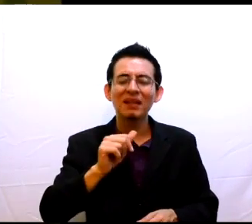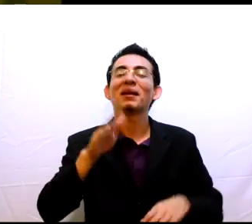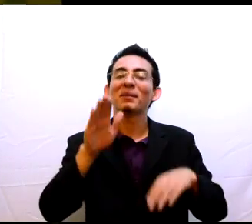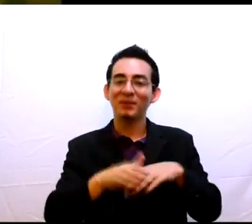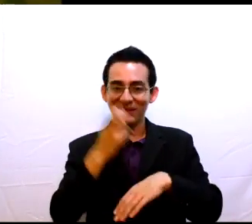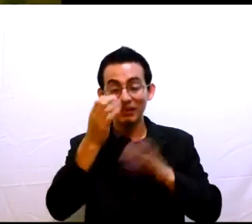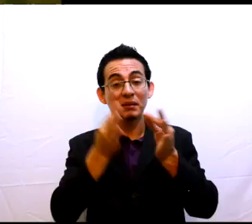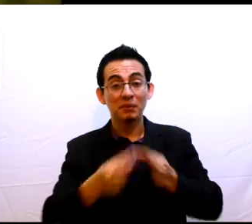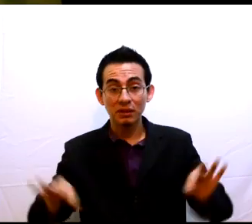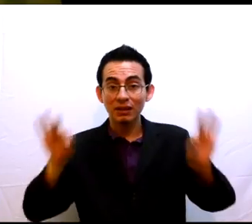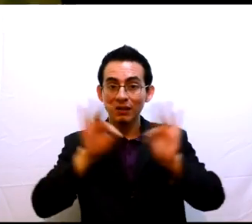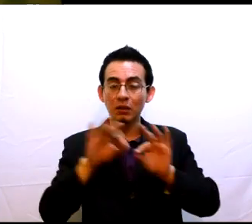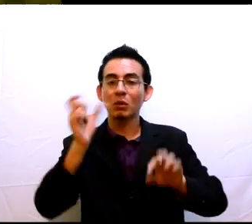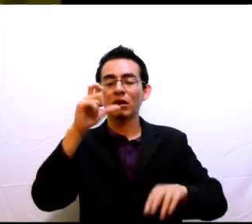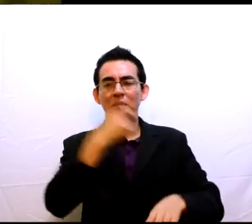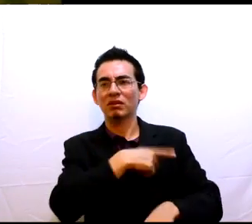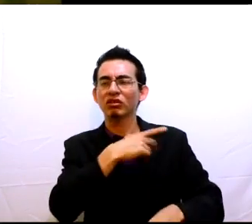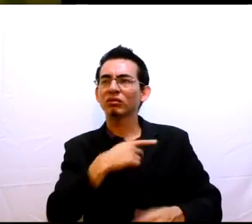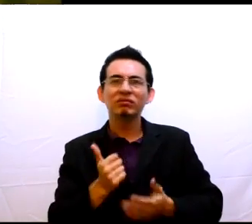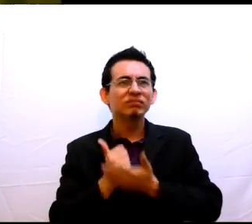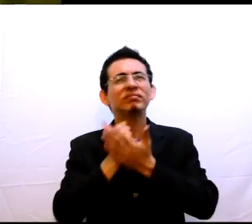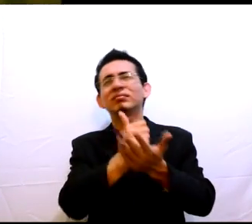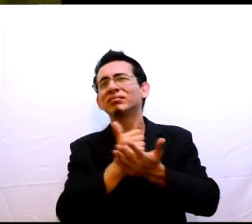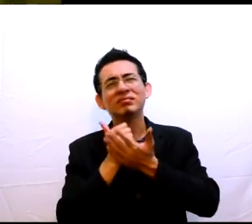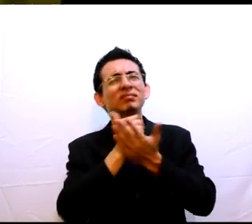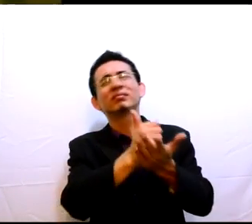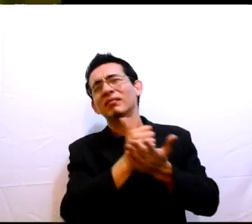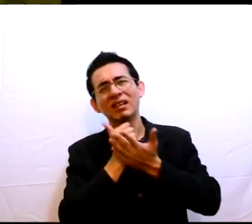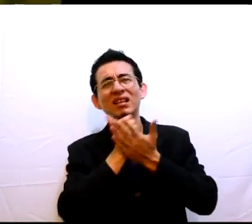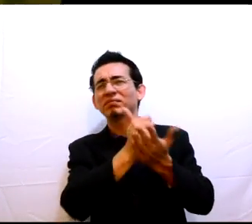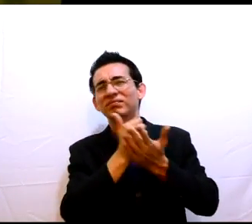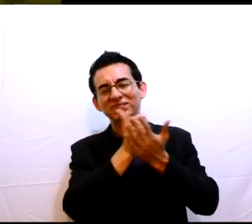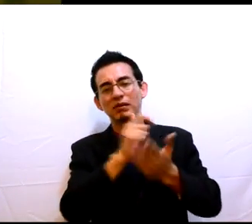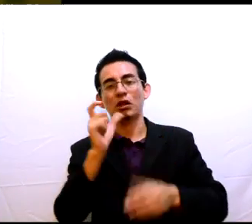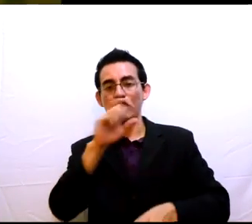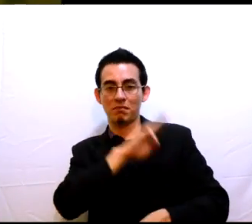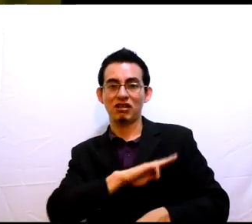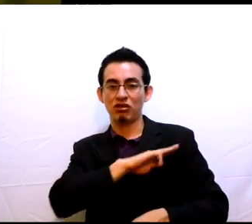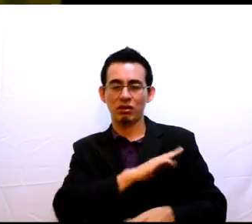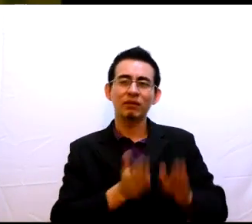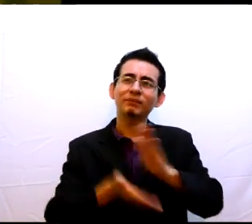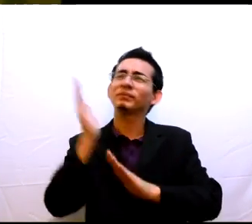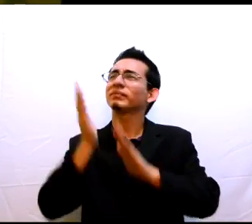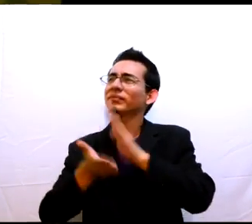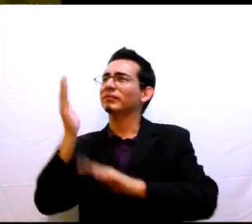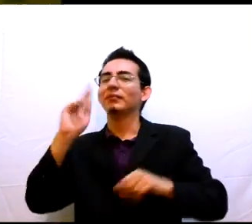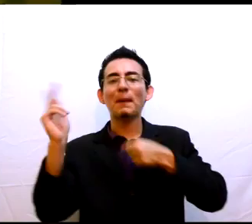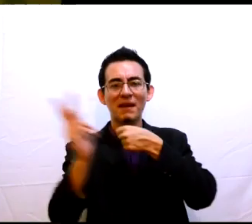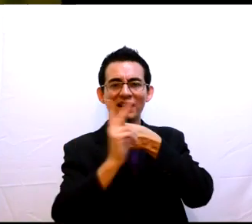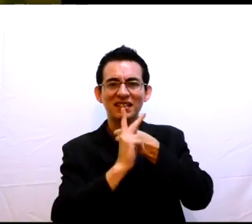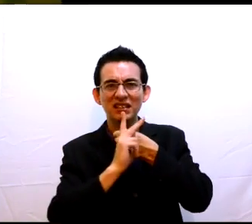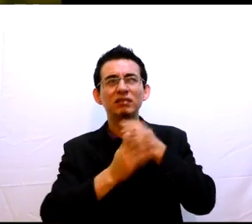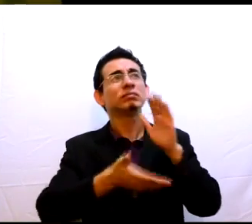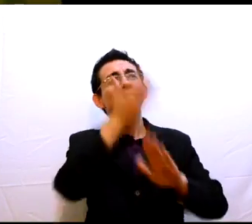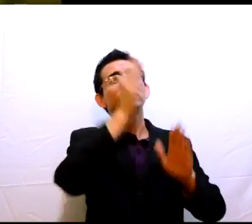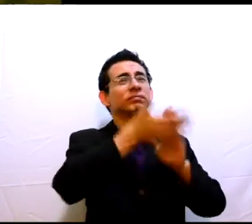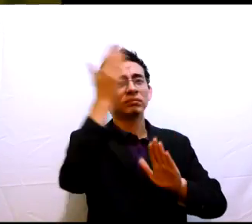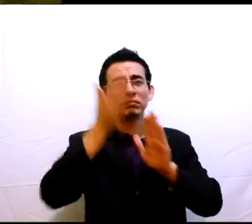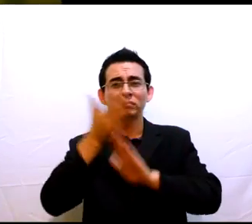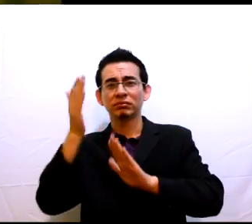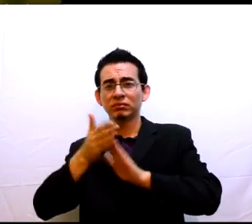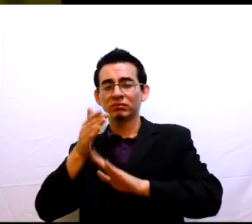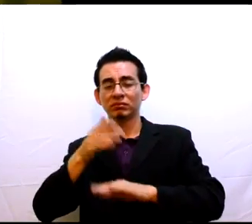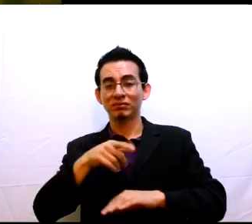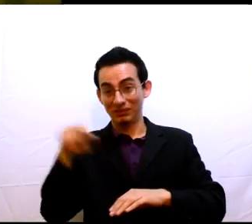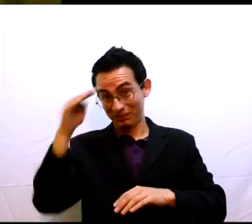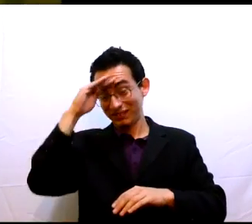todos los que han sido fieles en el sostenimiento de los misioneros que hemos enviado a muchos varios países y aquí mismo en mexico cuando llegan allí